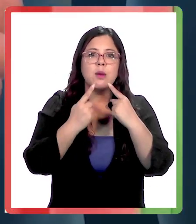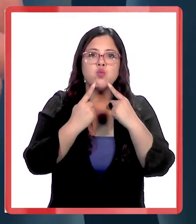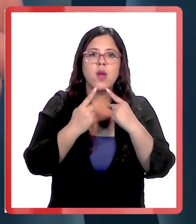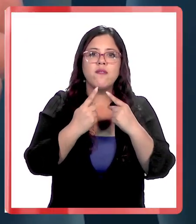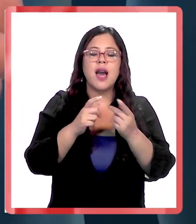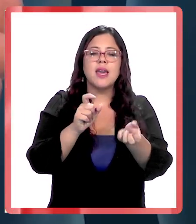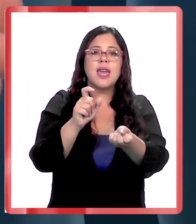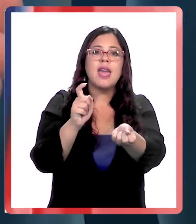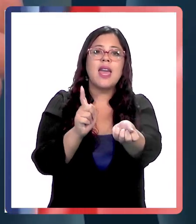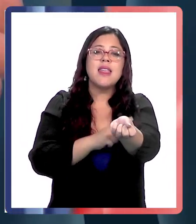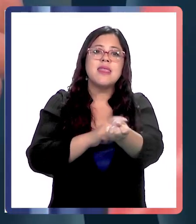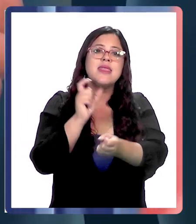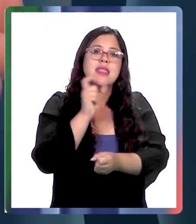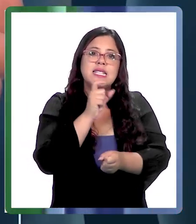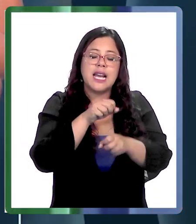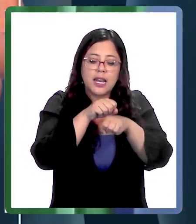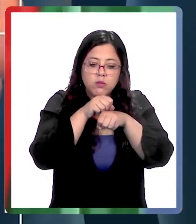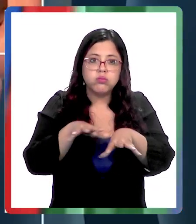oculta.